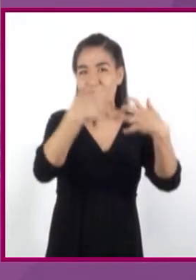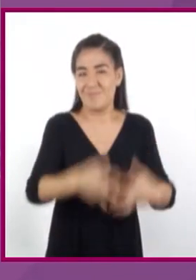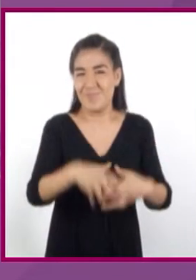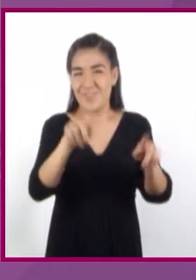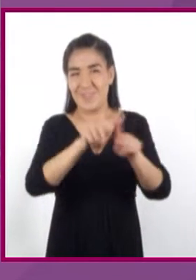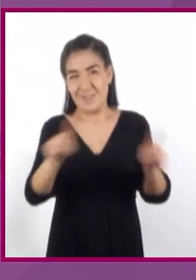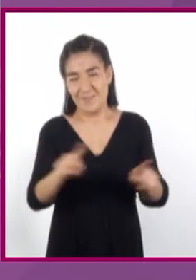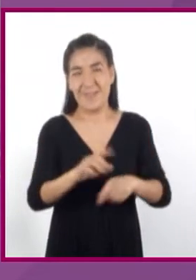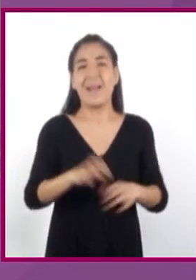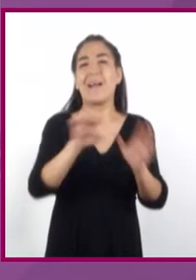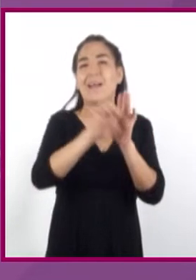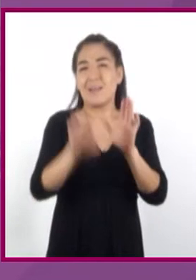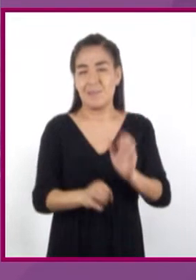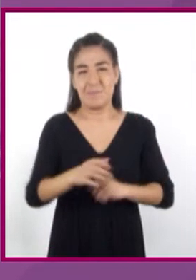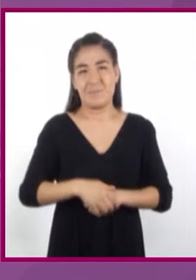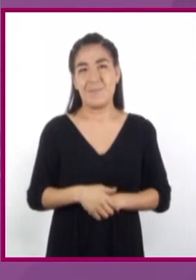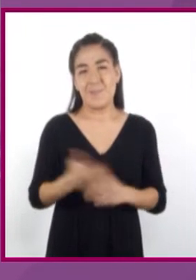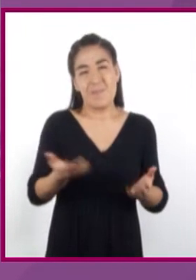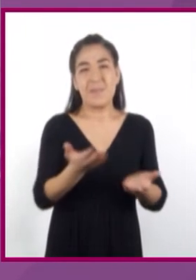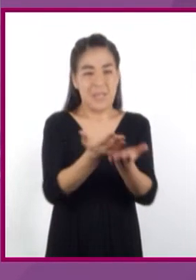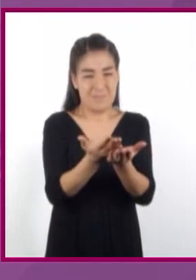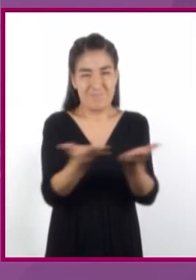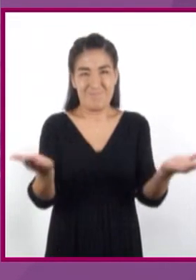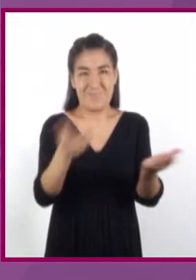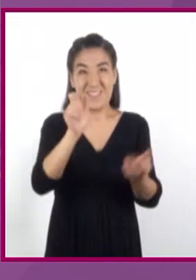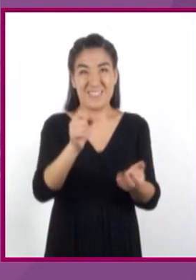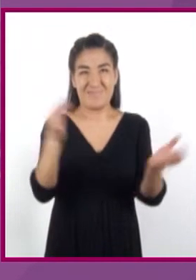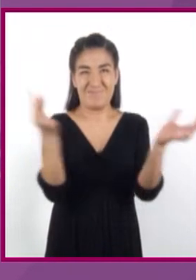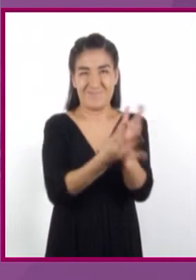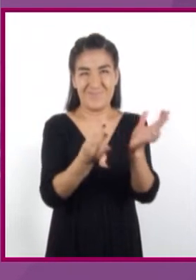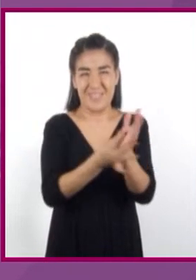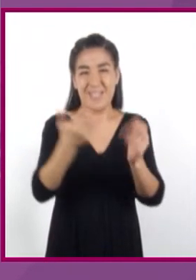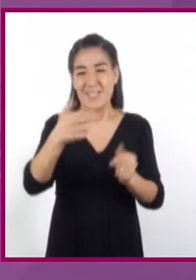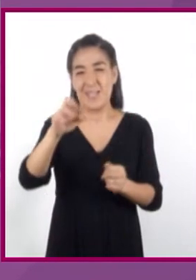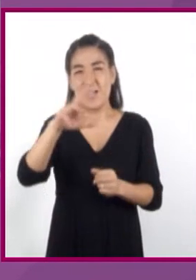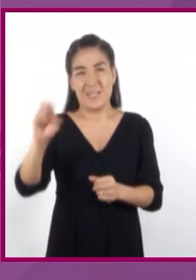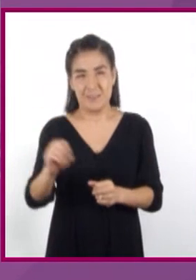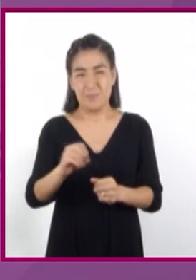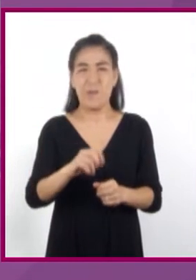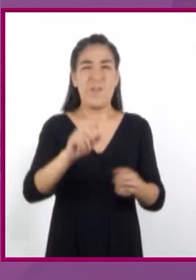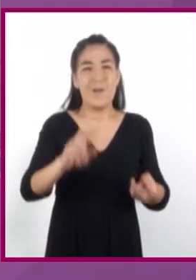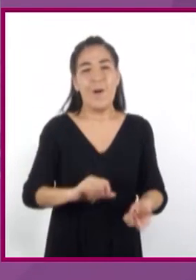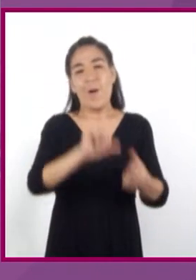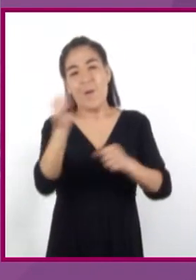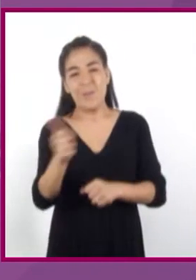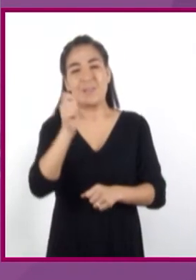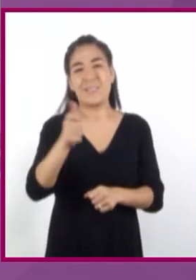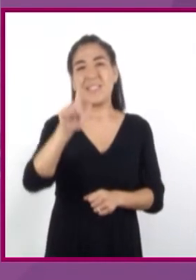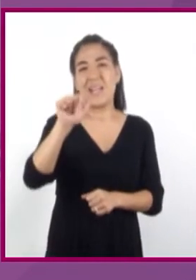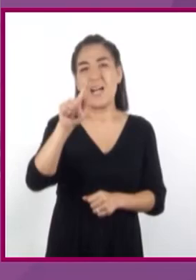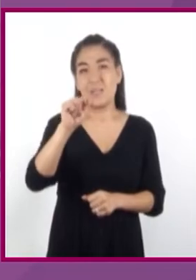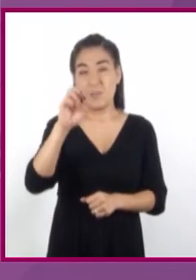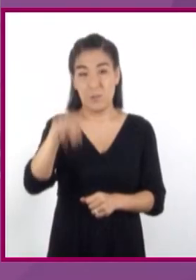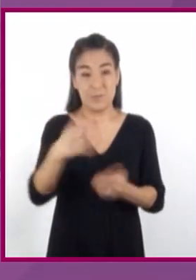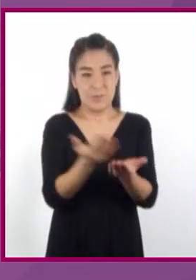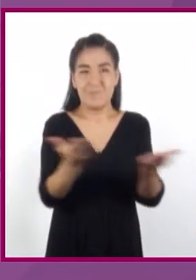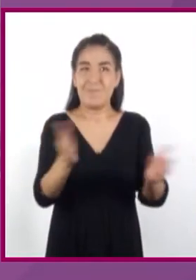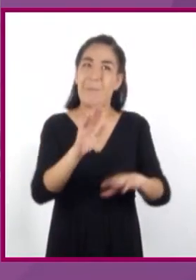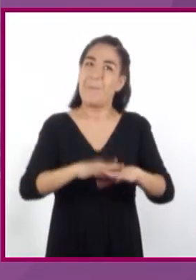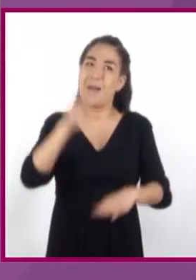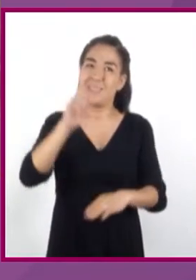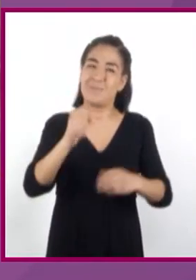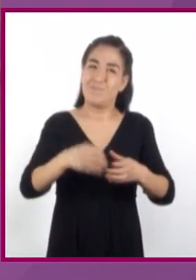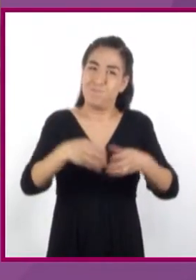decir, si en lugar de una barra de hierro tenemos una barra de latón, la dilatación de esta última será mayor.